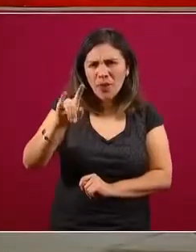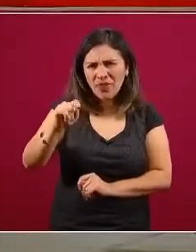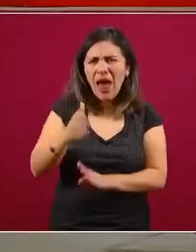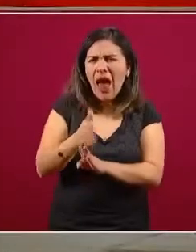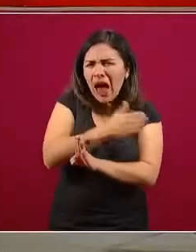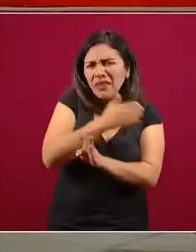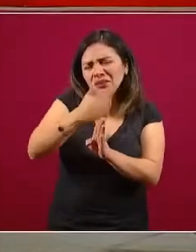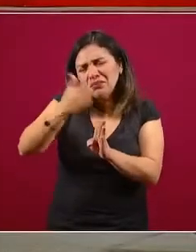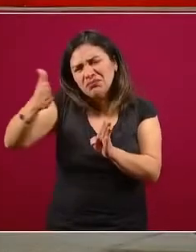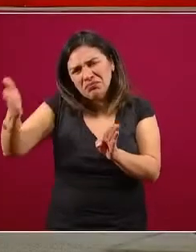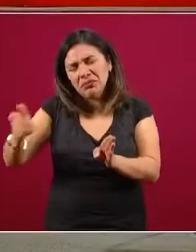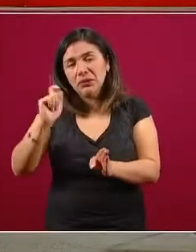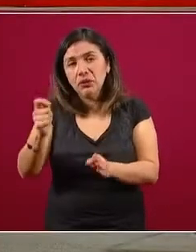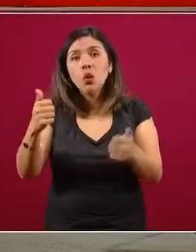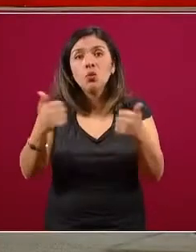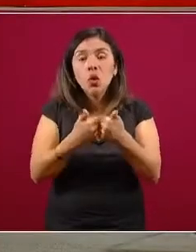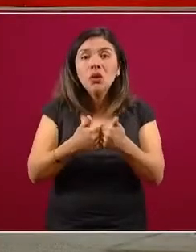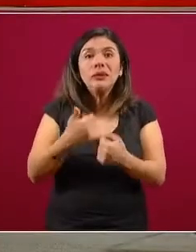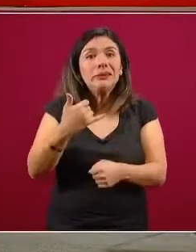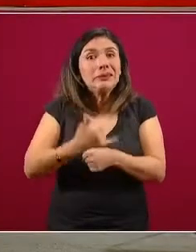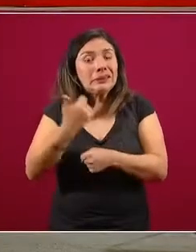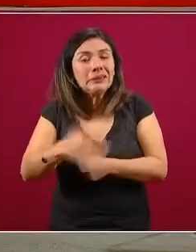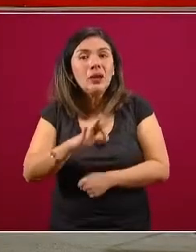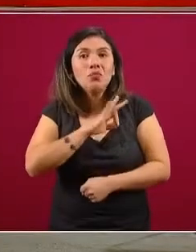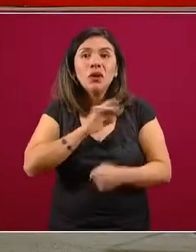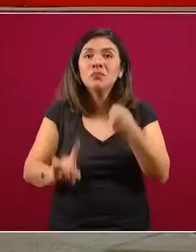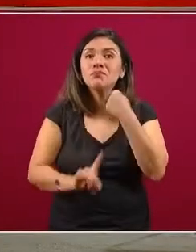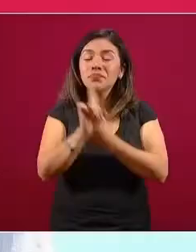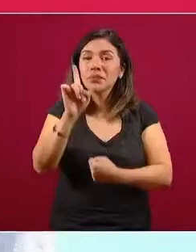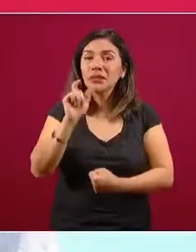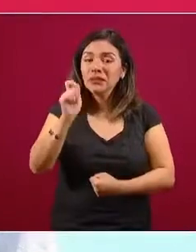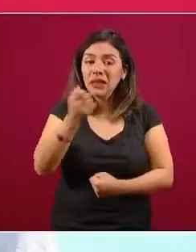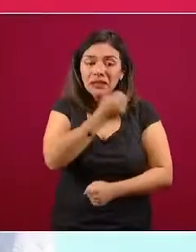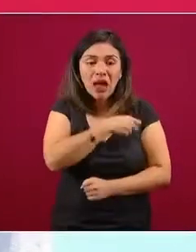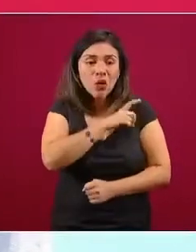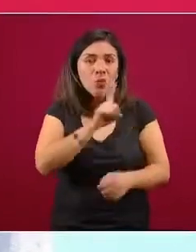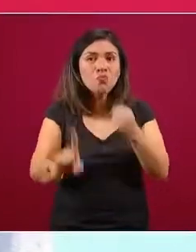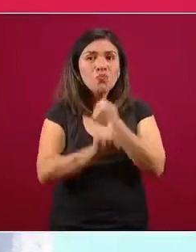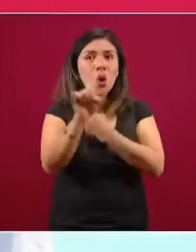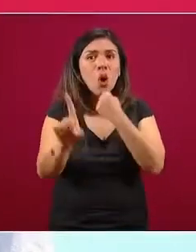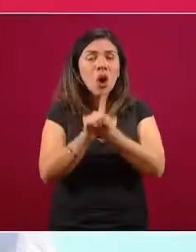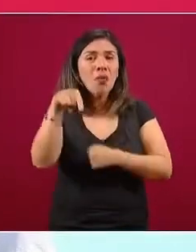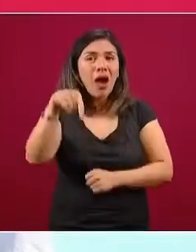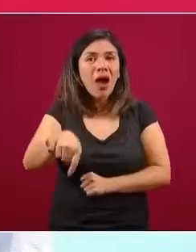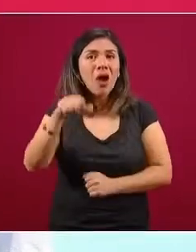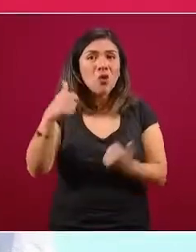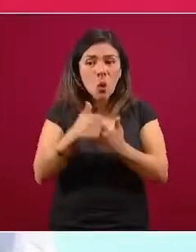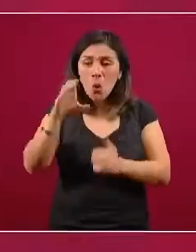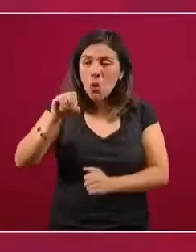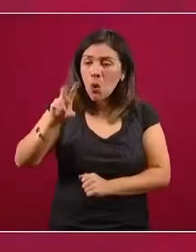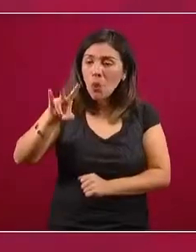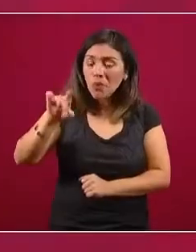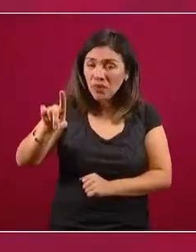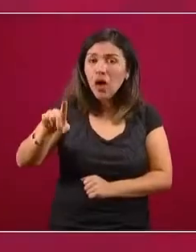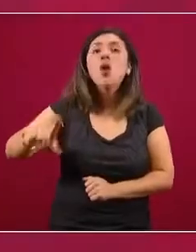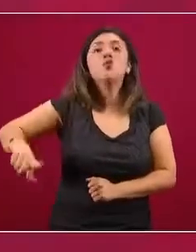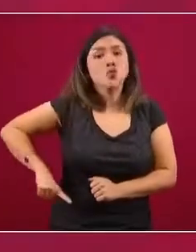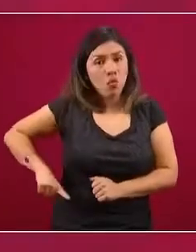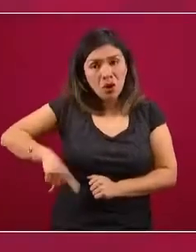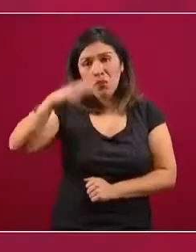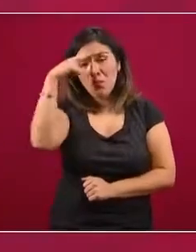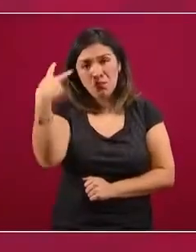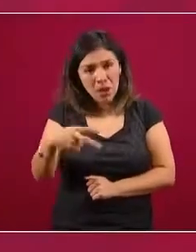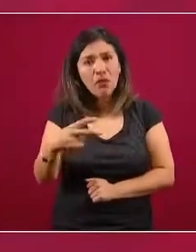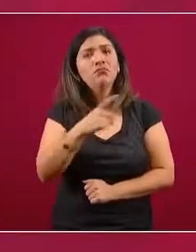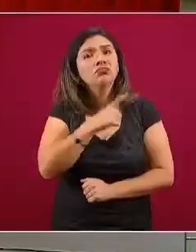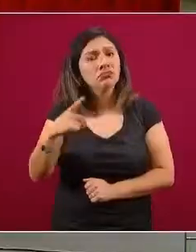supuesto, ante la amenaza de salud pública que representa COVID, el Gobierno de México está comprometido con